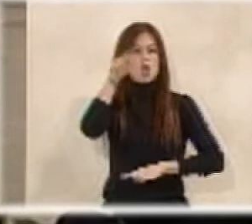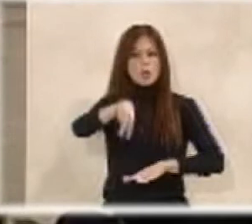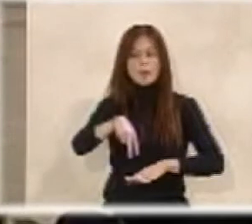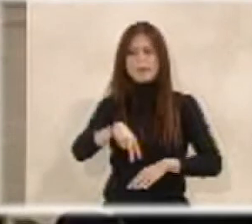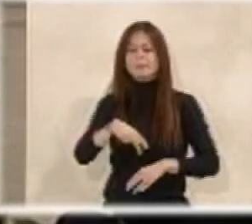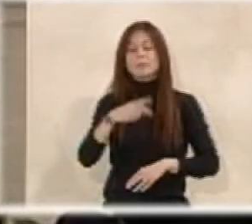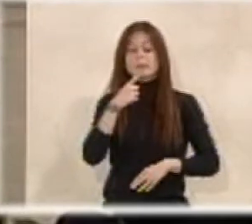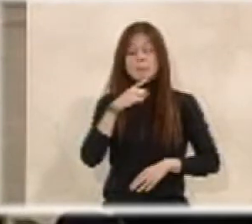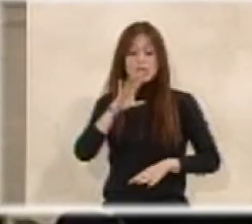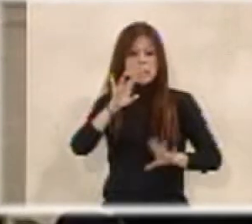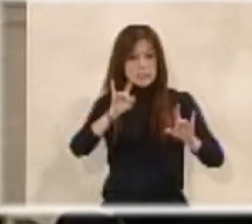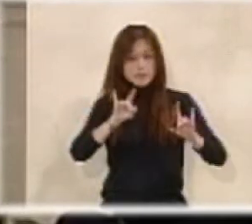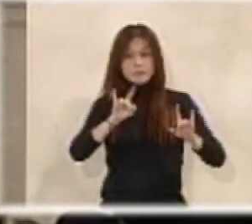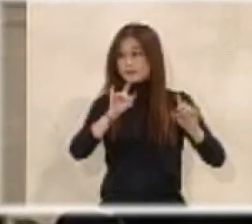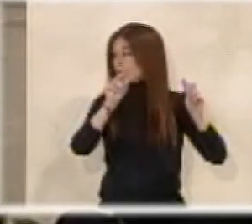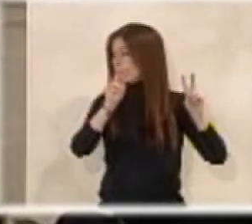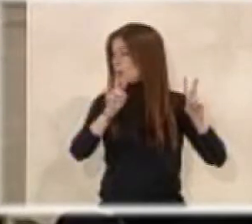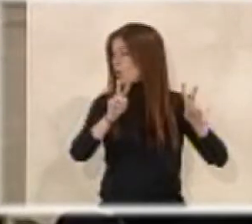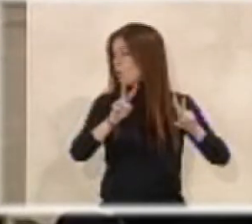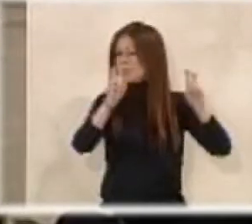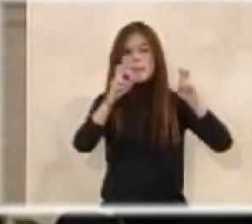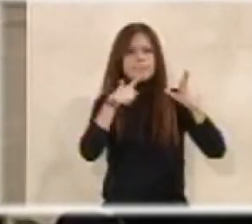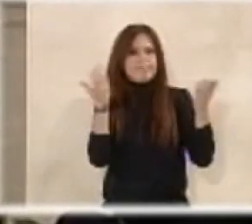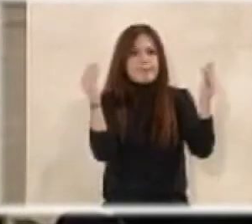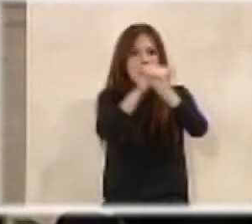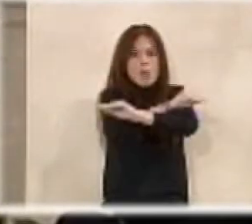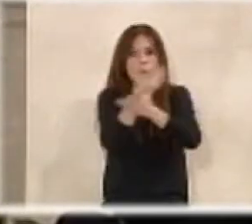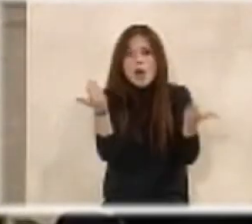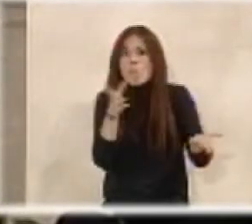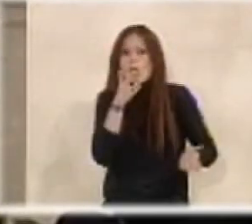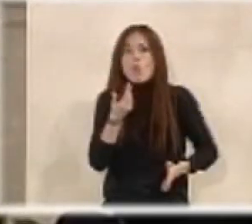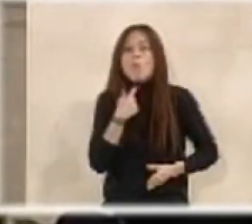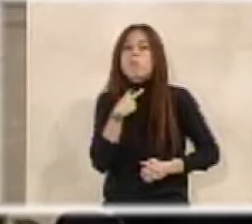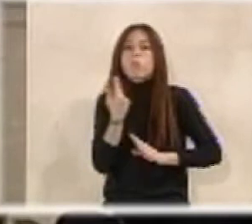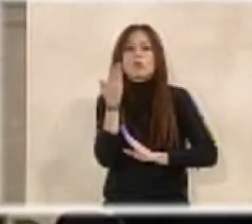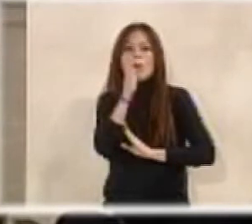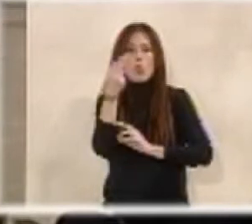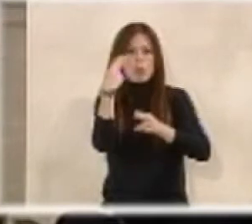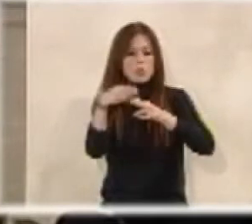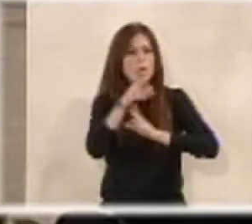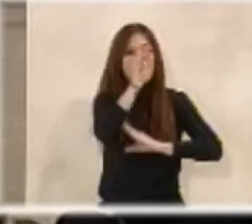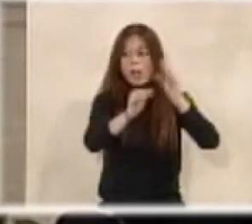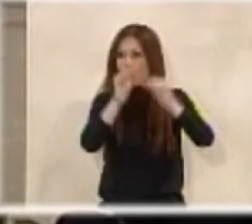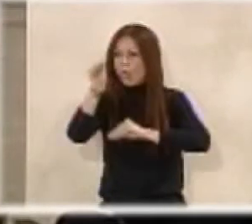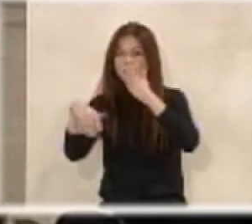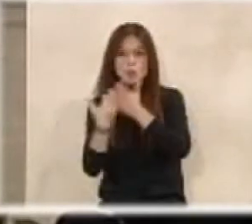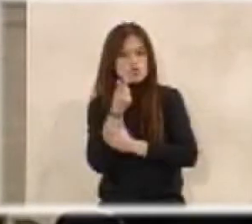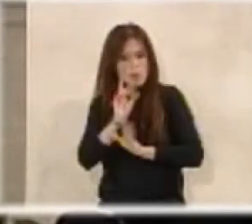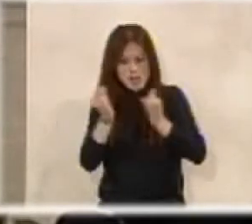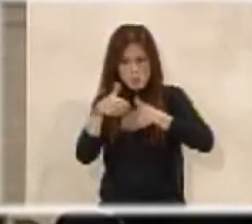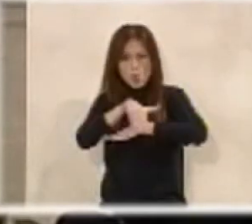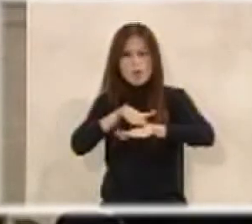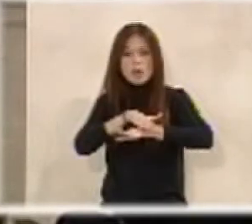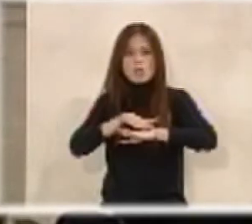Sí, yo con el tema de lo del Toyo, bueno, es que se da una paradoja porque no han preguntado a todos los portavoces políticos, no solamente al equipo de gobierno.